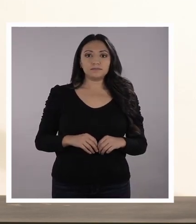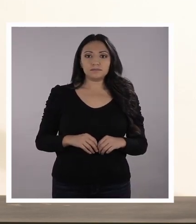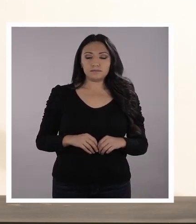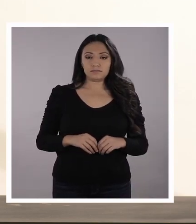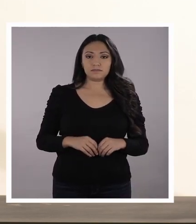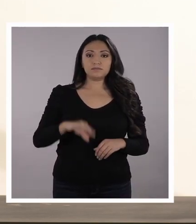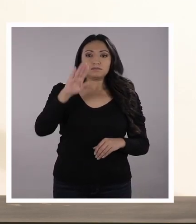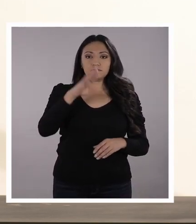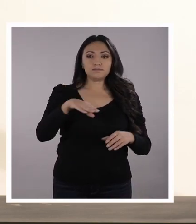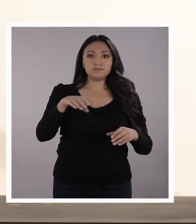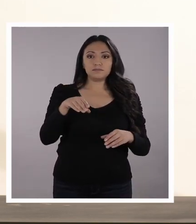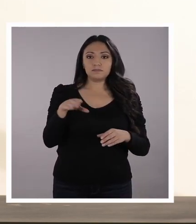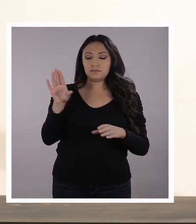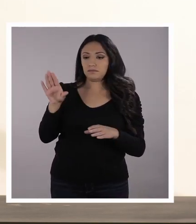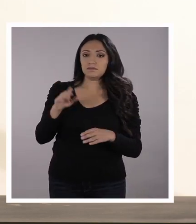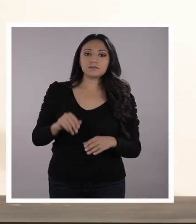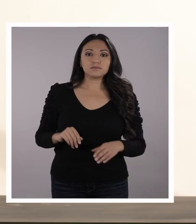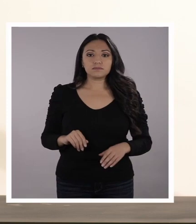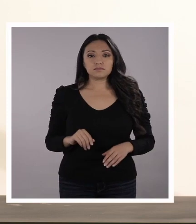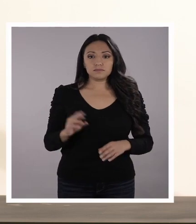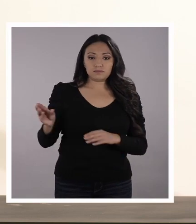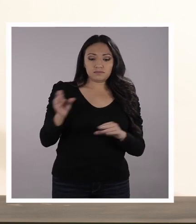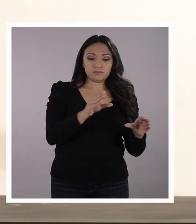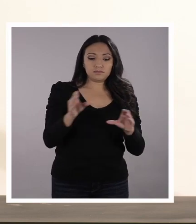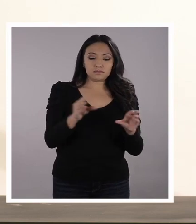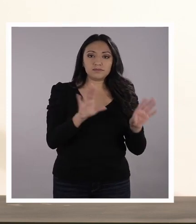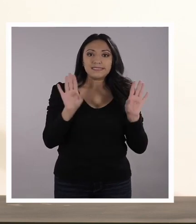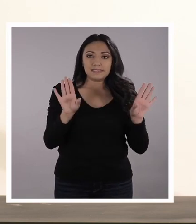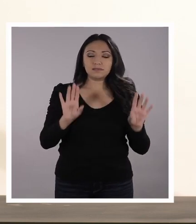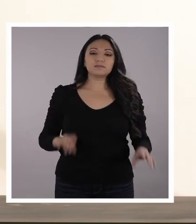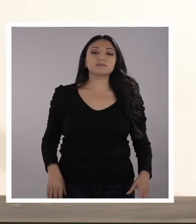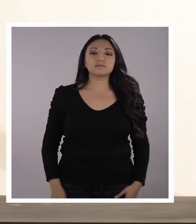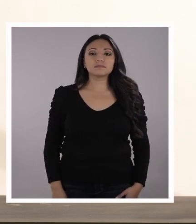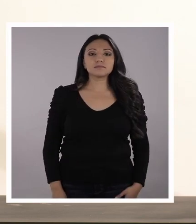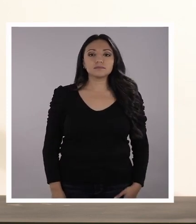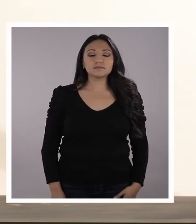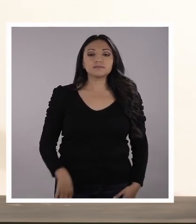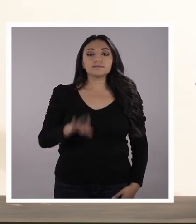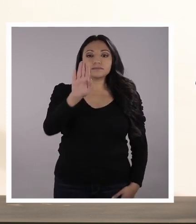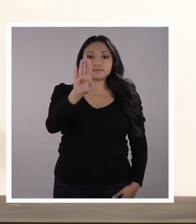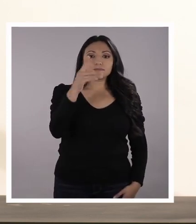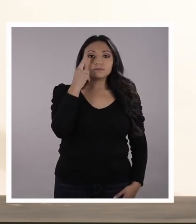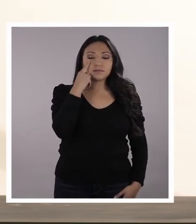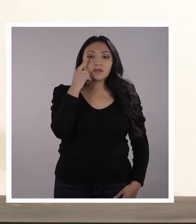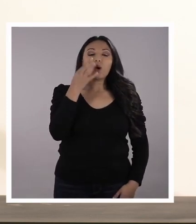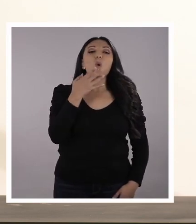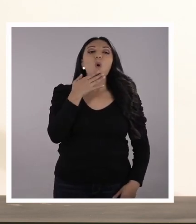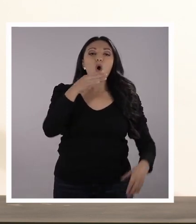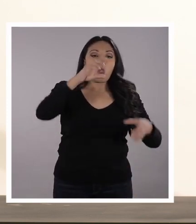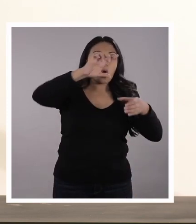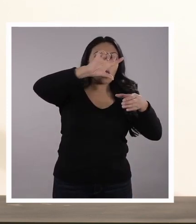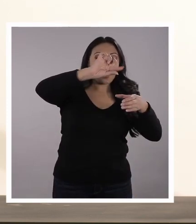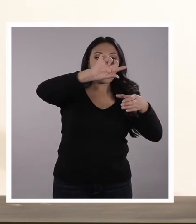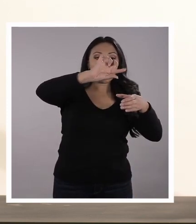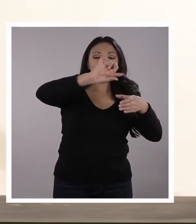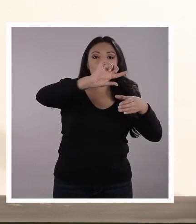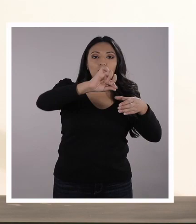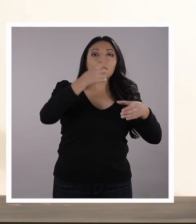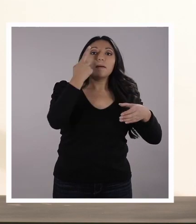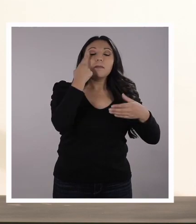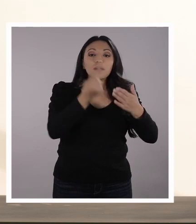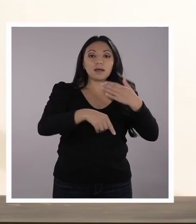ponerle colorante. Espérenme un segundito. Muchas gracias. Aquí estamos. Esto vamos a poner. Chicos, chicas, vamos a poner colorante, Santi, para